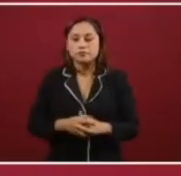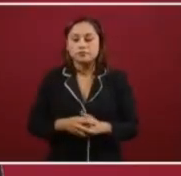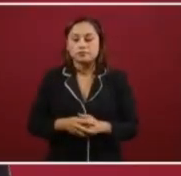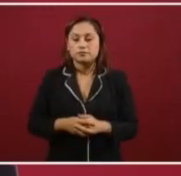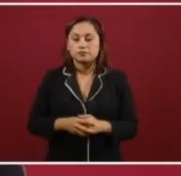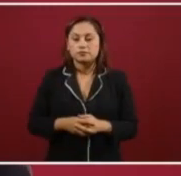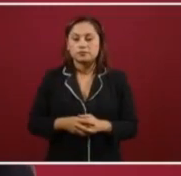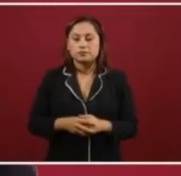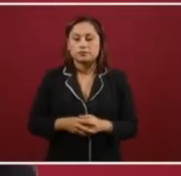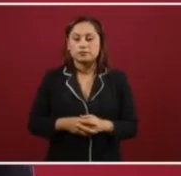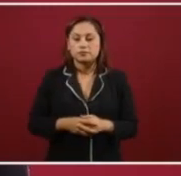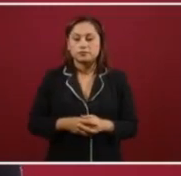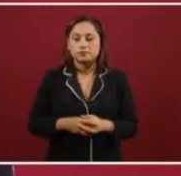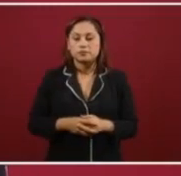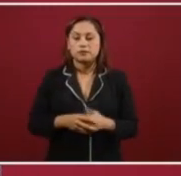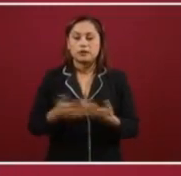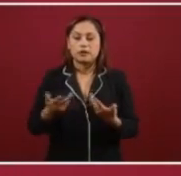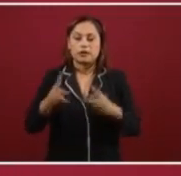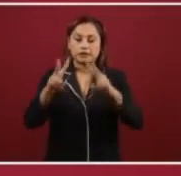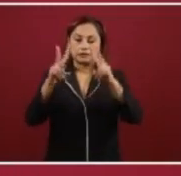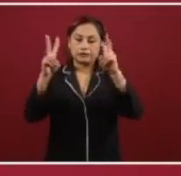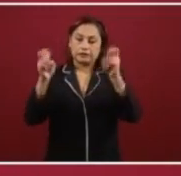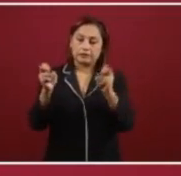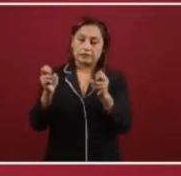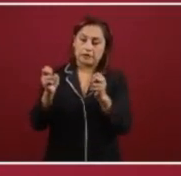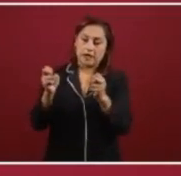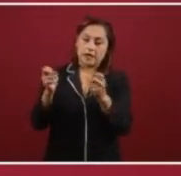las tasas de interés.